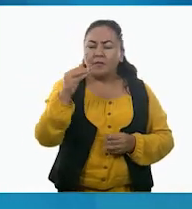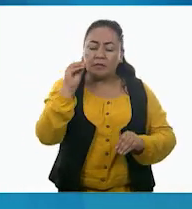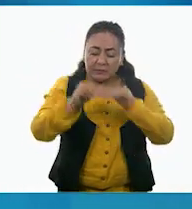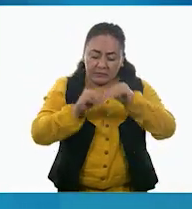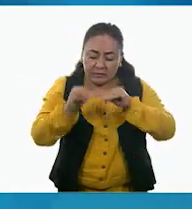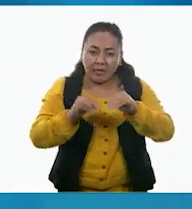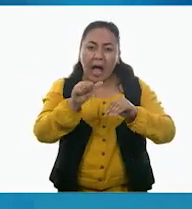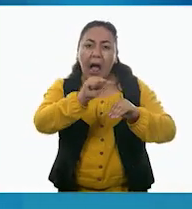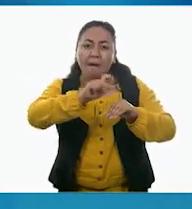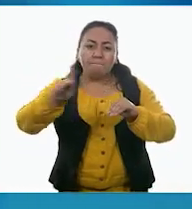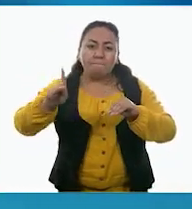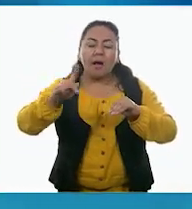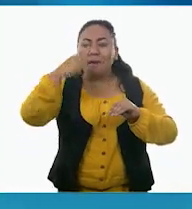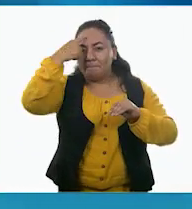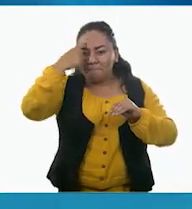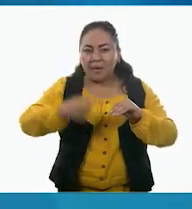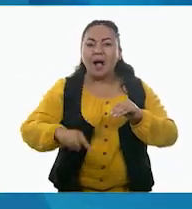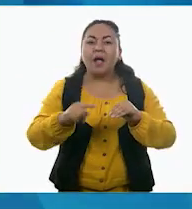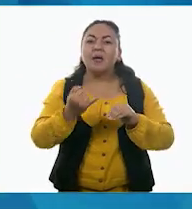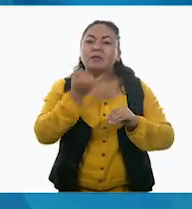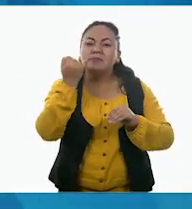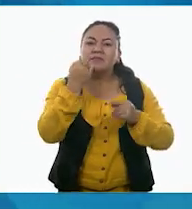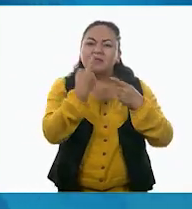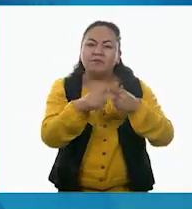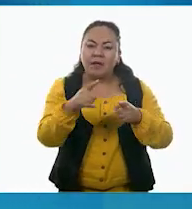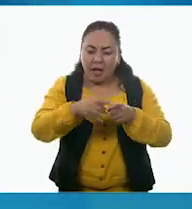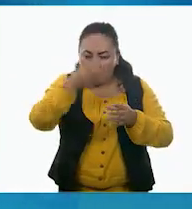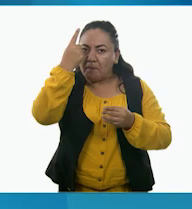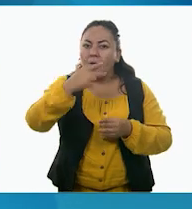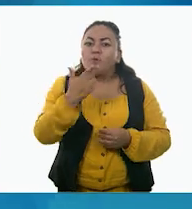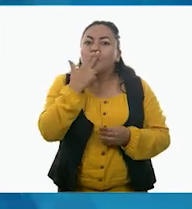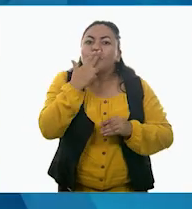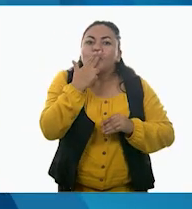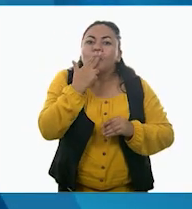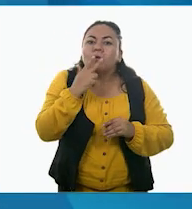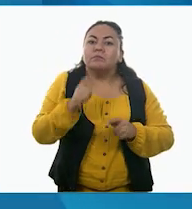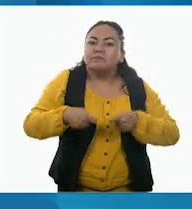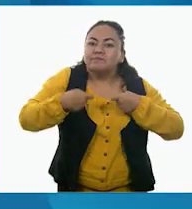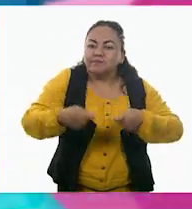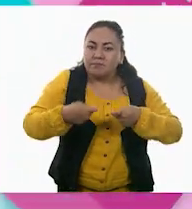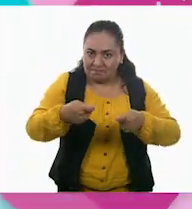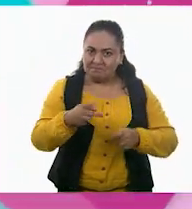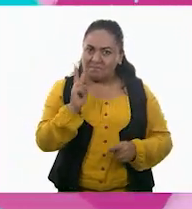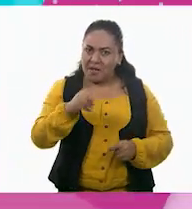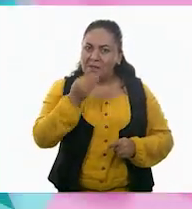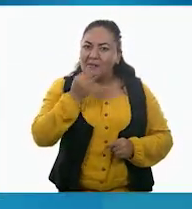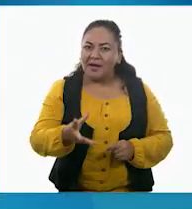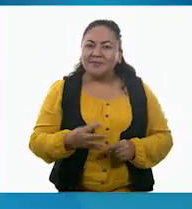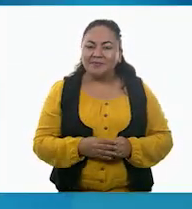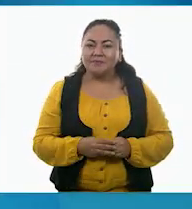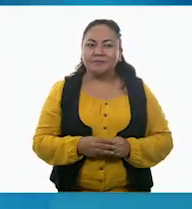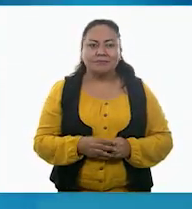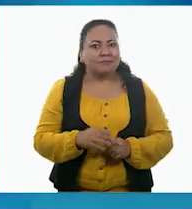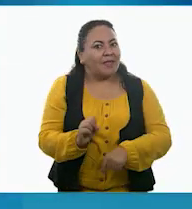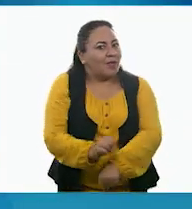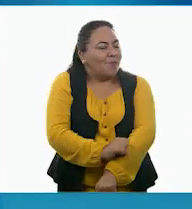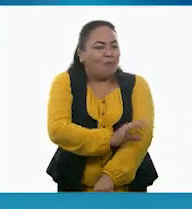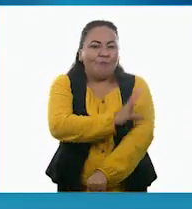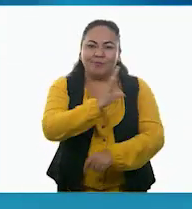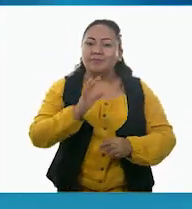para celular para aprender varias lenguas y así conservar su uso. ¡Está increíble! ¡Qué